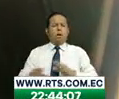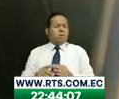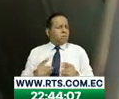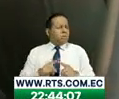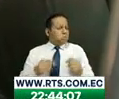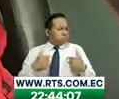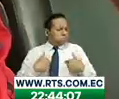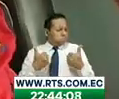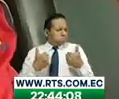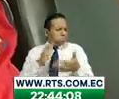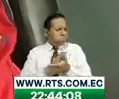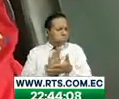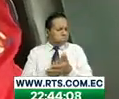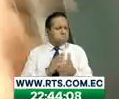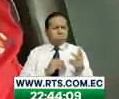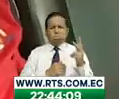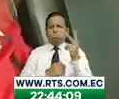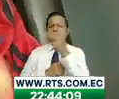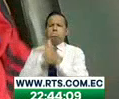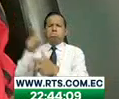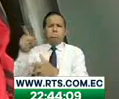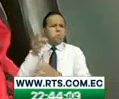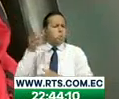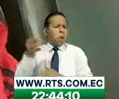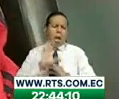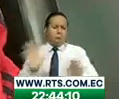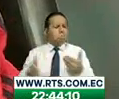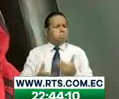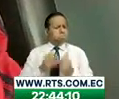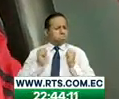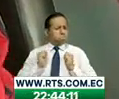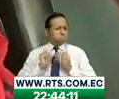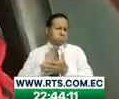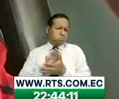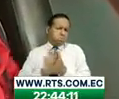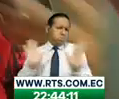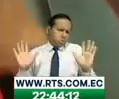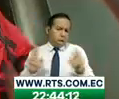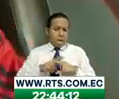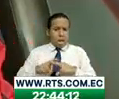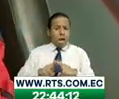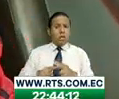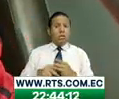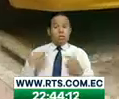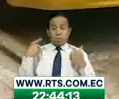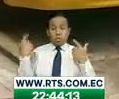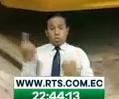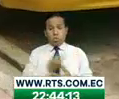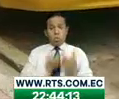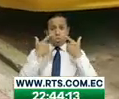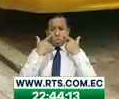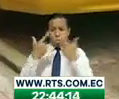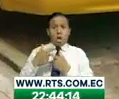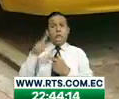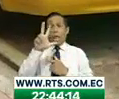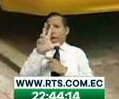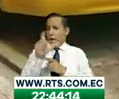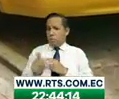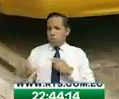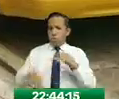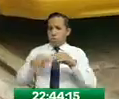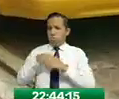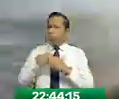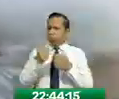en taxi, ¿no? Está como porque van 3 personas solamente, para el cuidado de nosotros mismos, ¿no? Para muchos pasajeros,